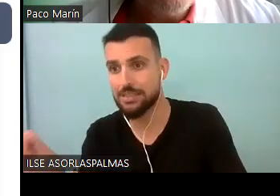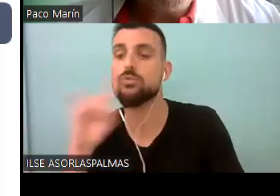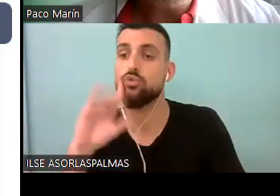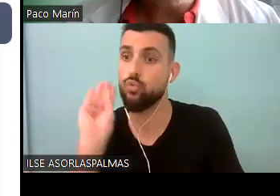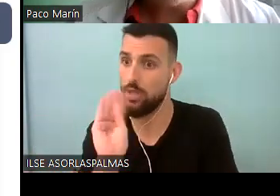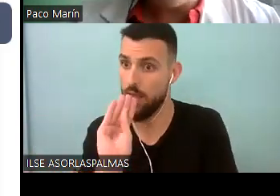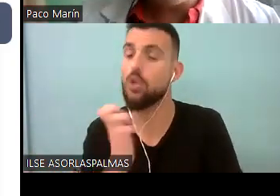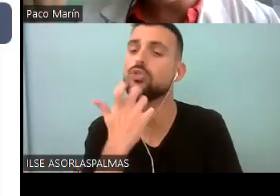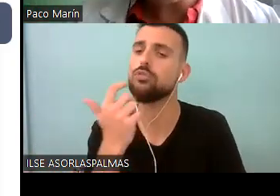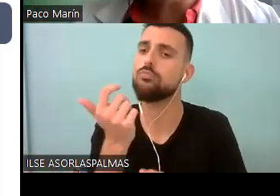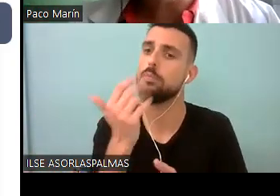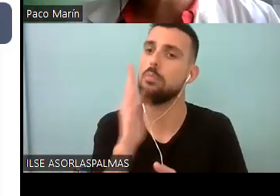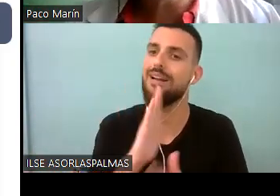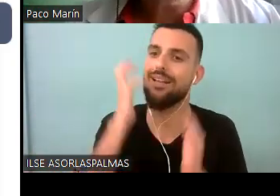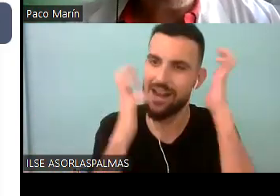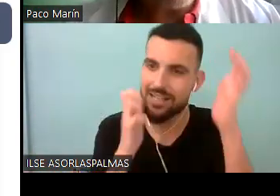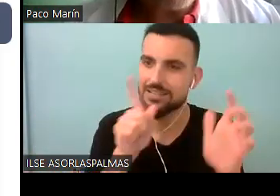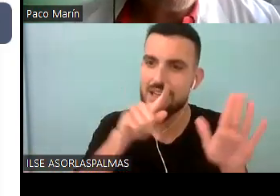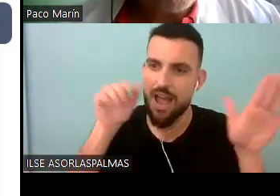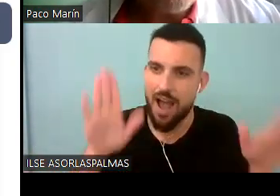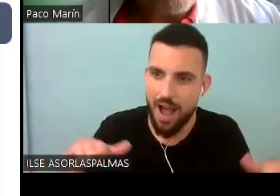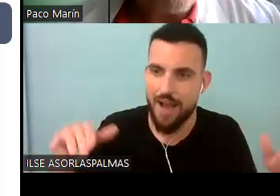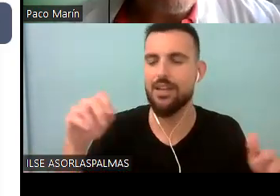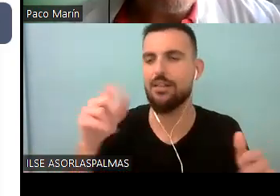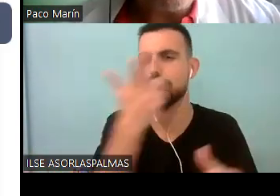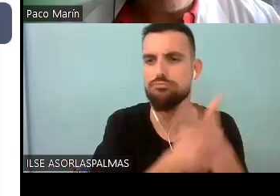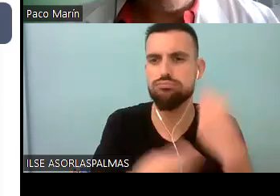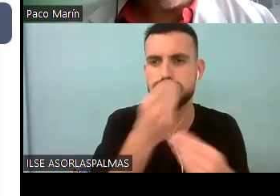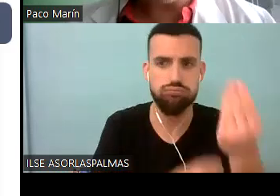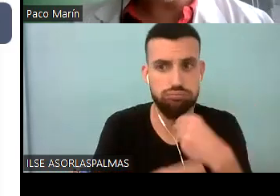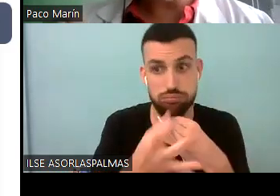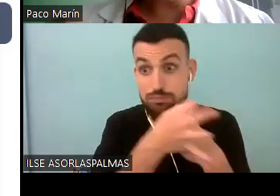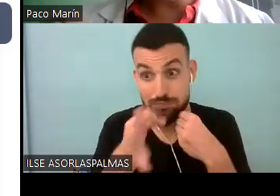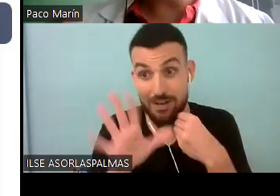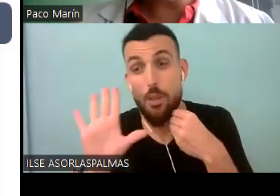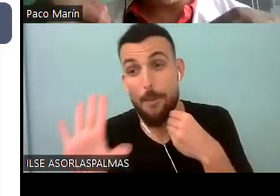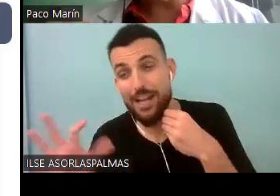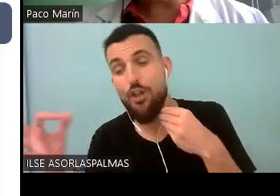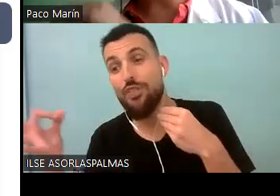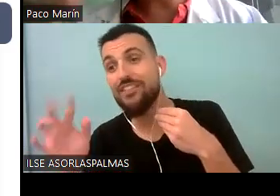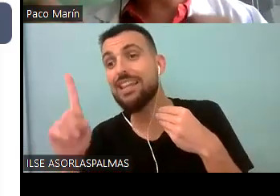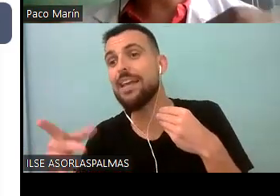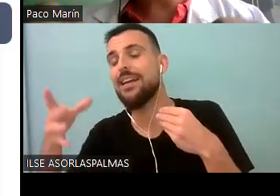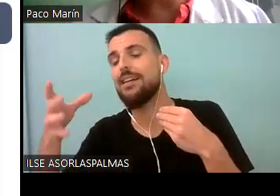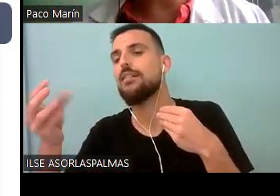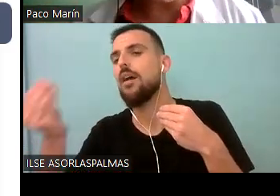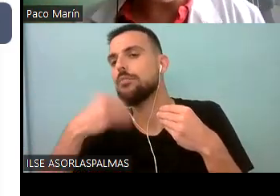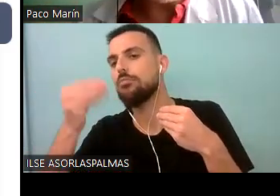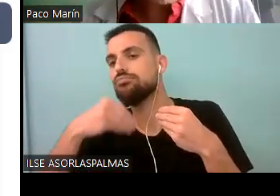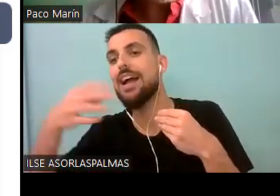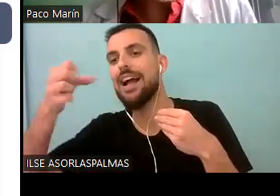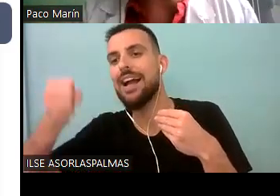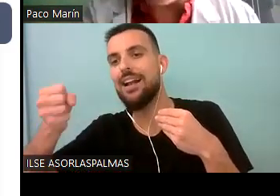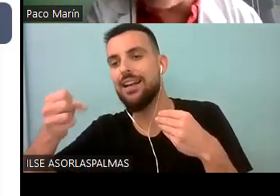después introduciendo lácteos, por ejemplo. Sería la manera de que el calcio y el fósforo que entren en el cuerpo más o menos estén equilibrados.